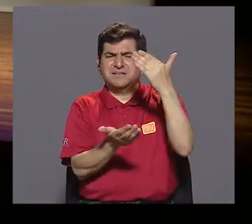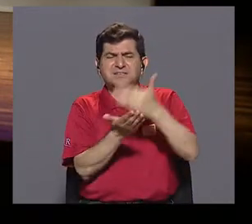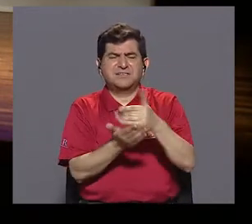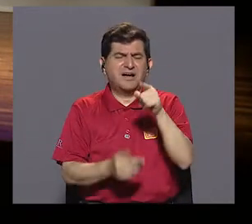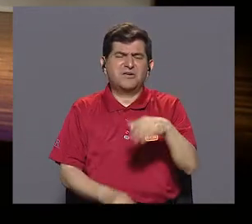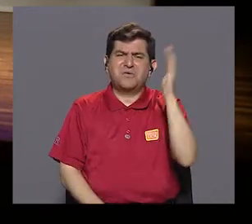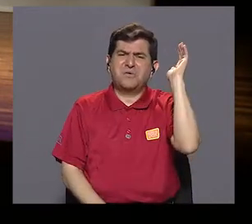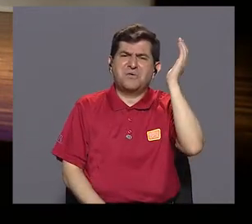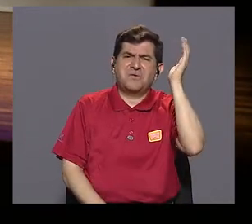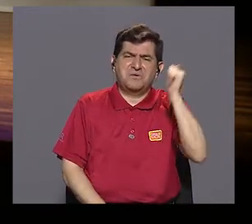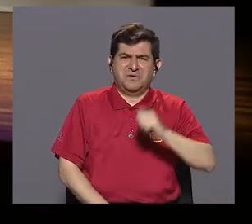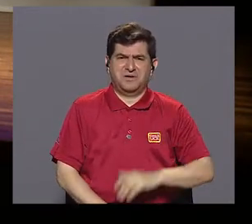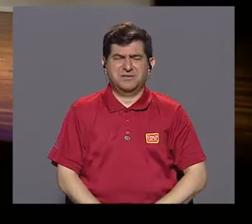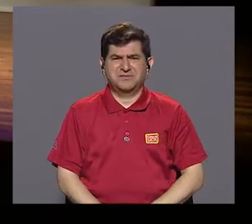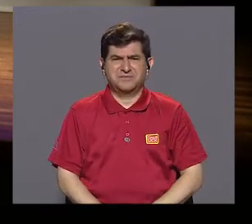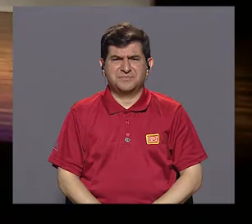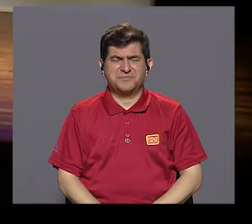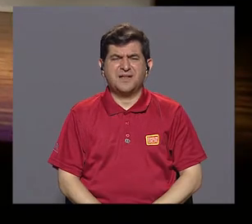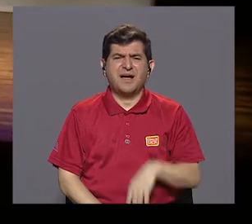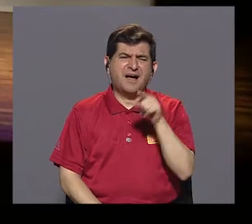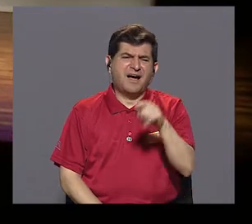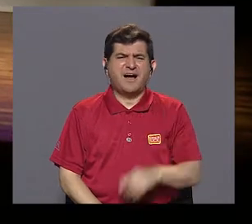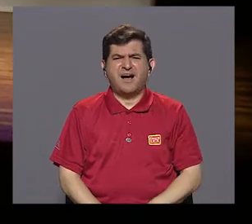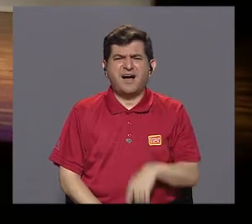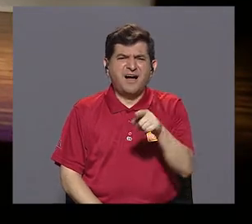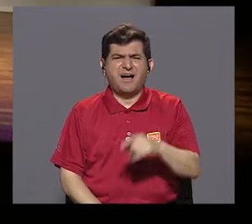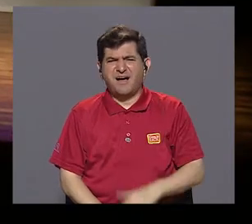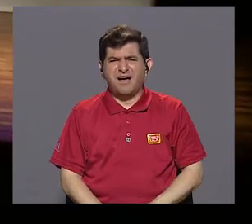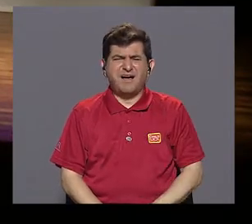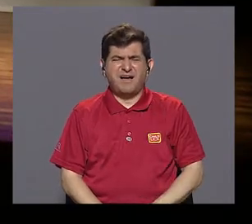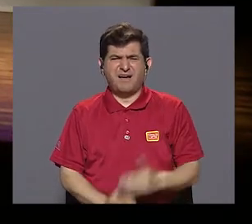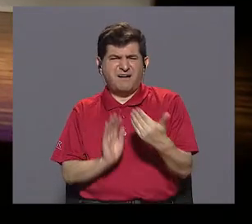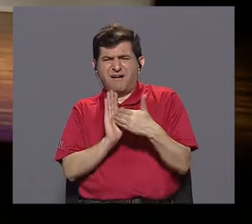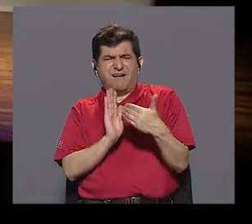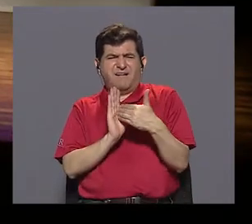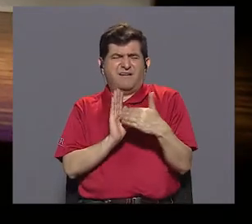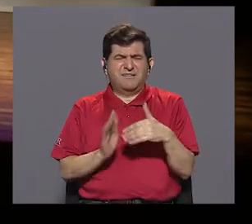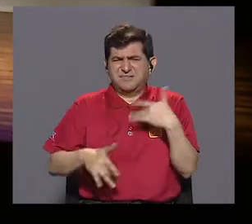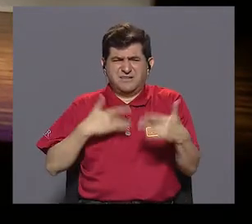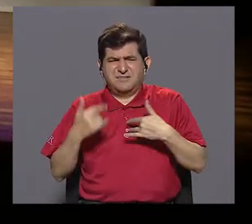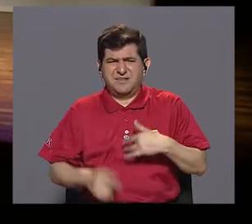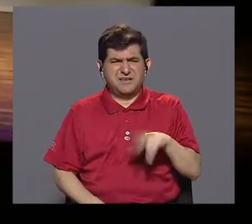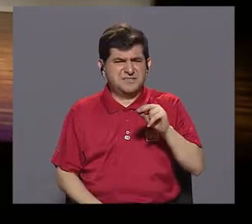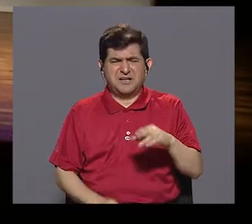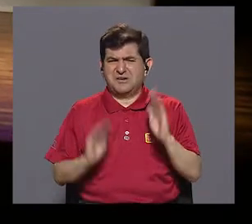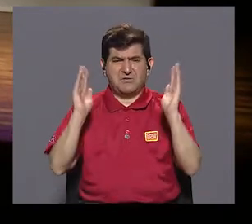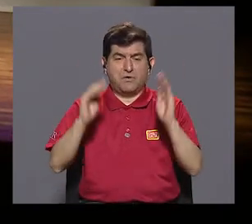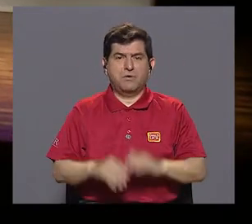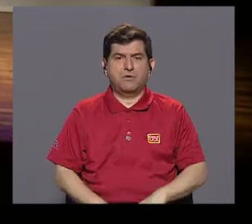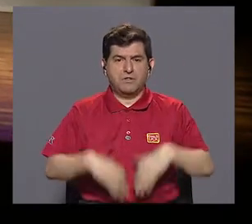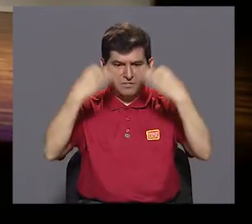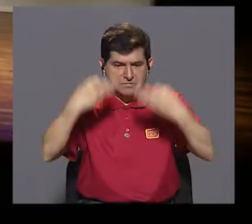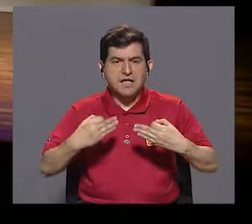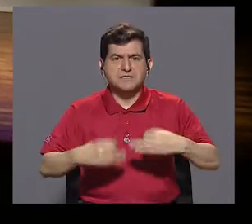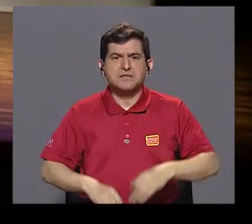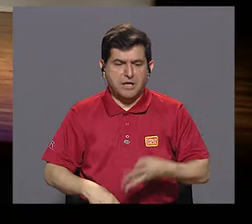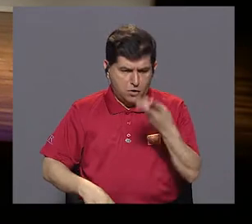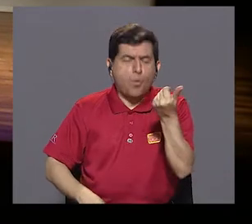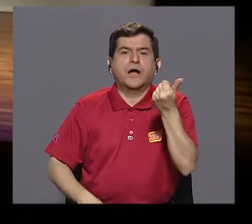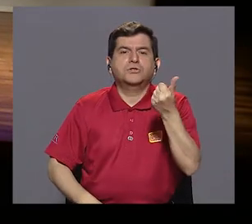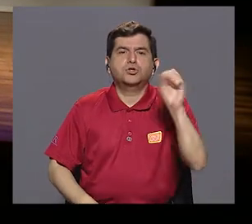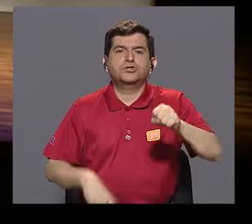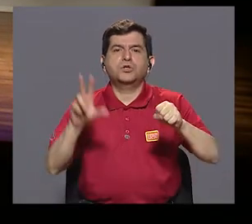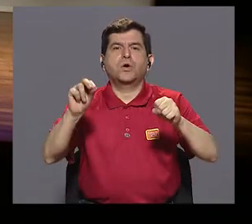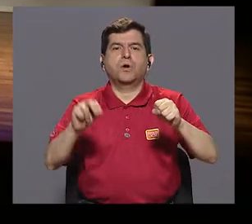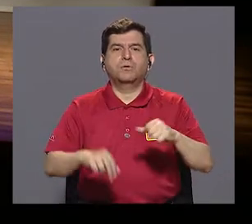ya basta con ese discurso de que, vean, no sean tan resentidas si no es para tanto. ¿Quién decide cuándo es